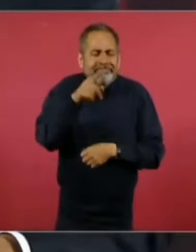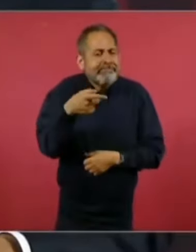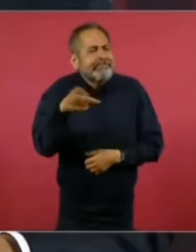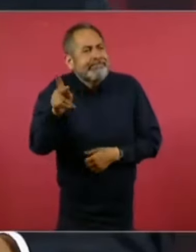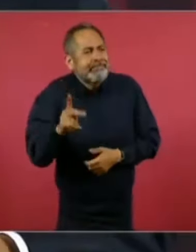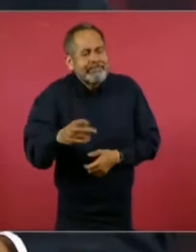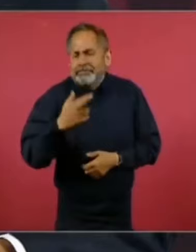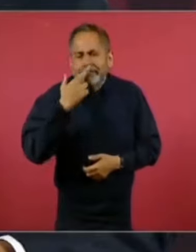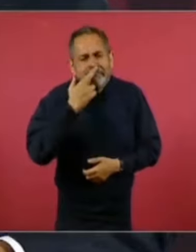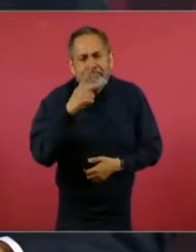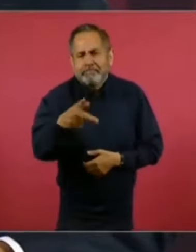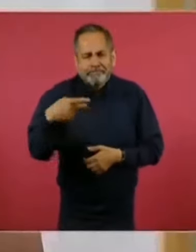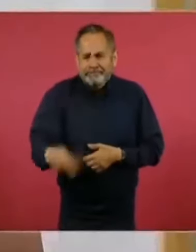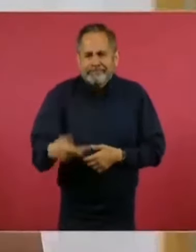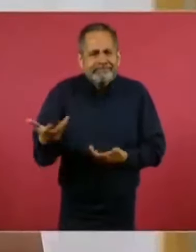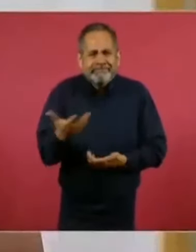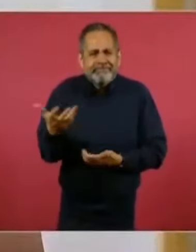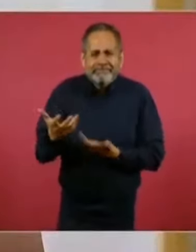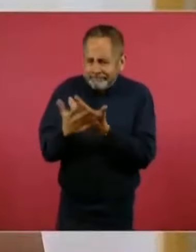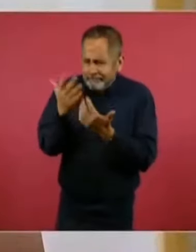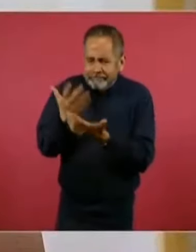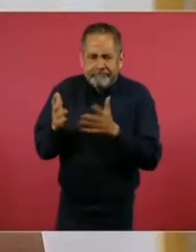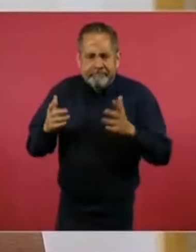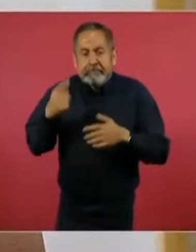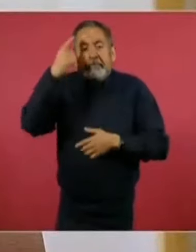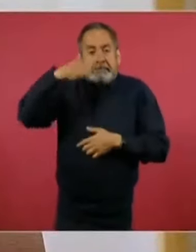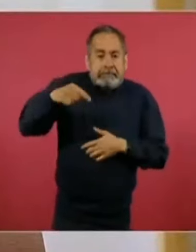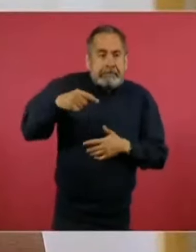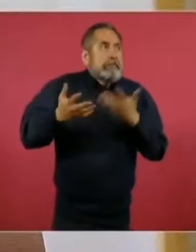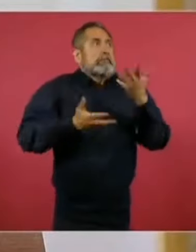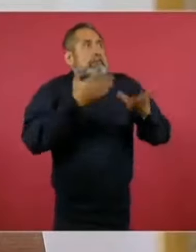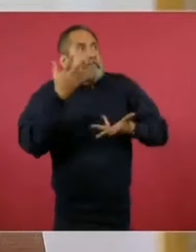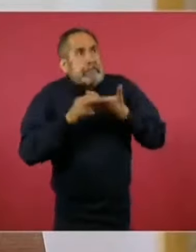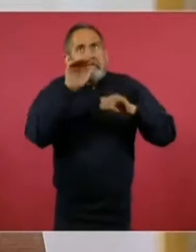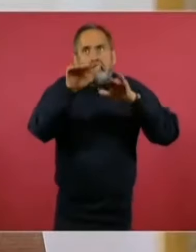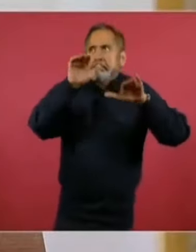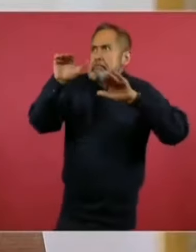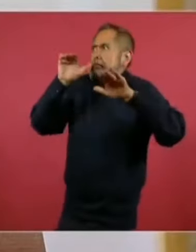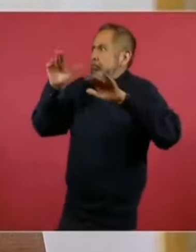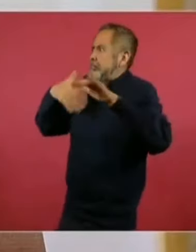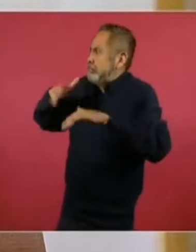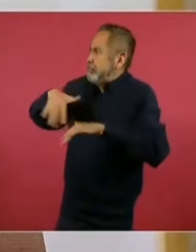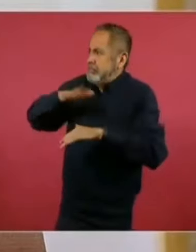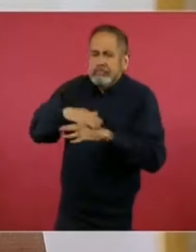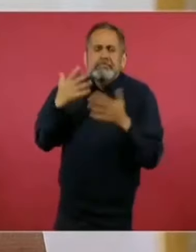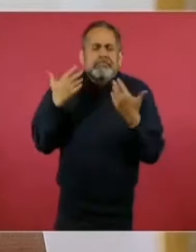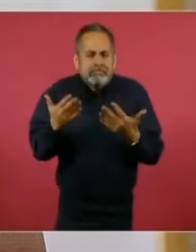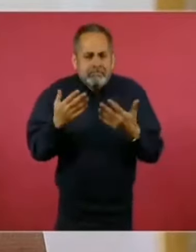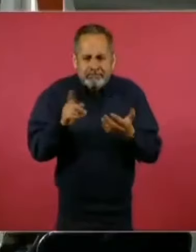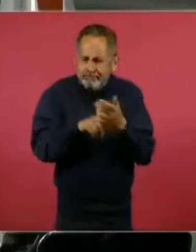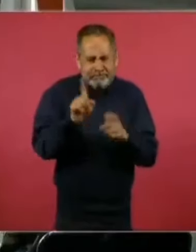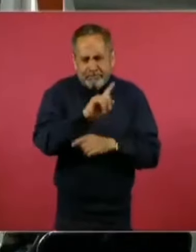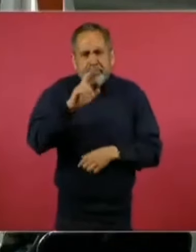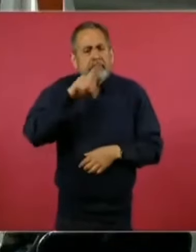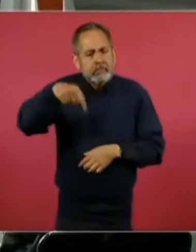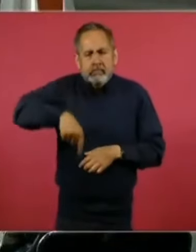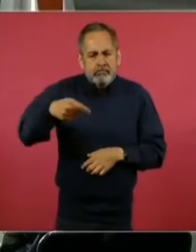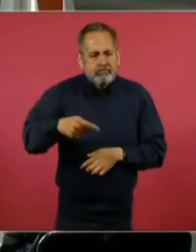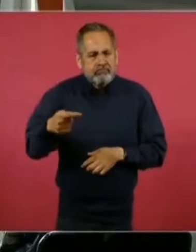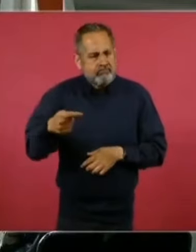maneras, hay que evitar ¿sí? esos riesgos, un poco lo